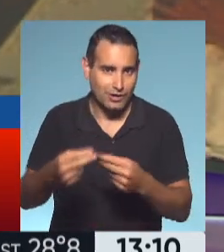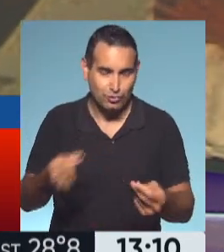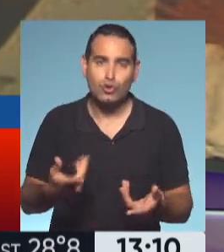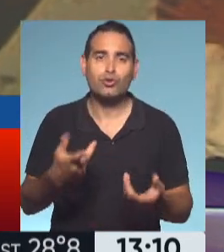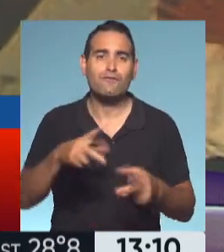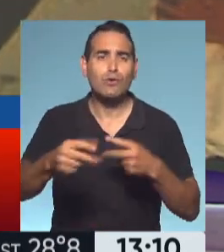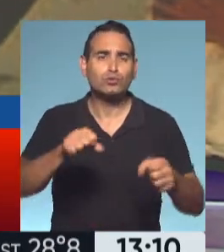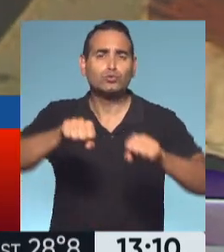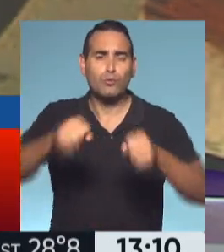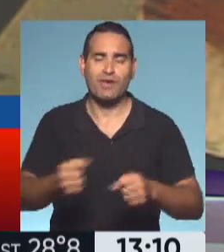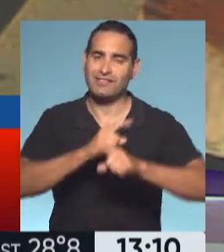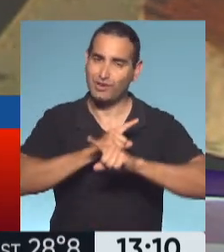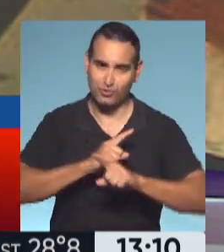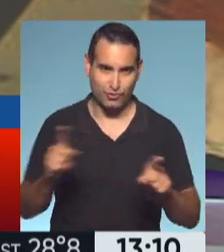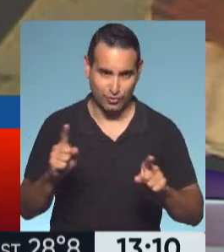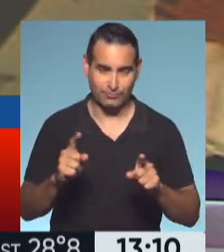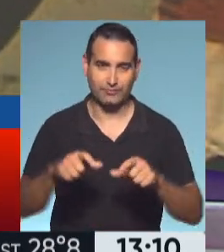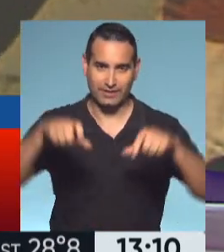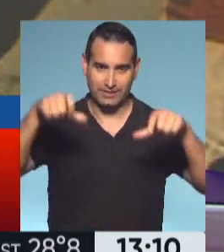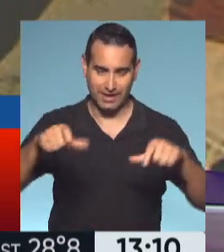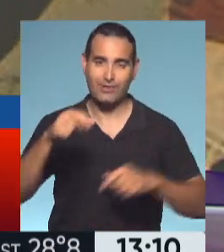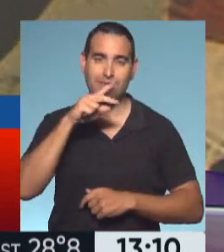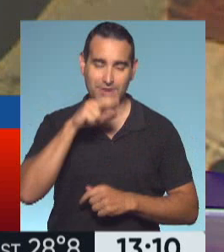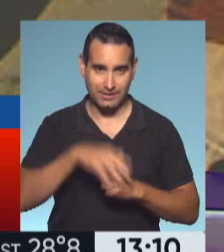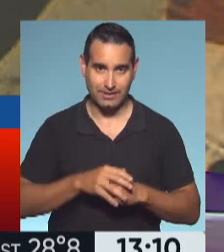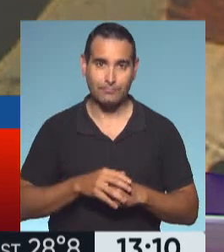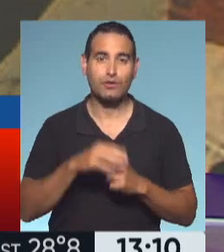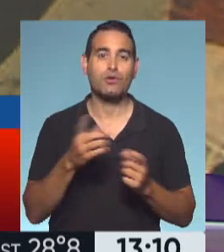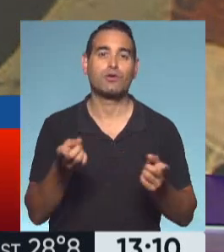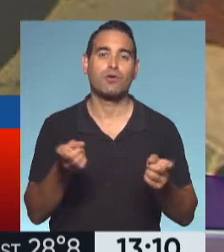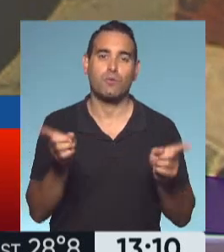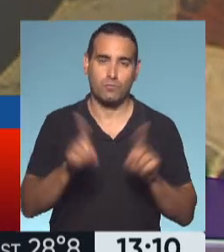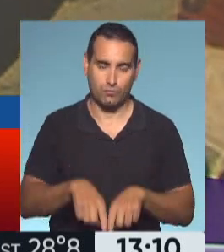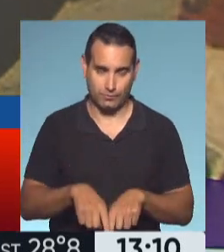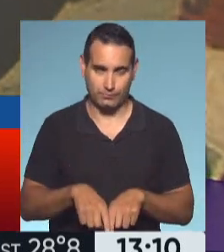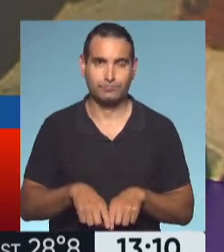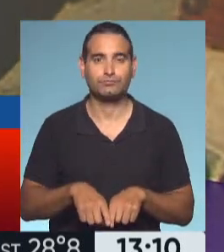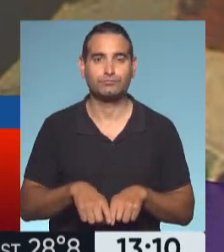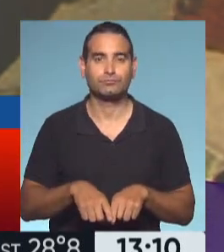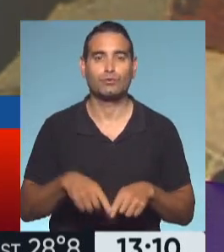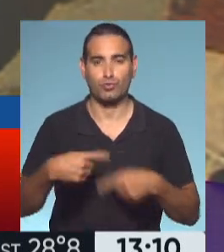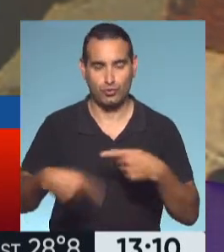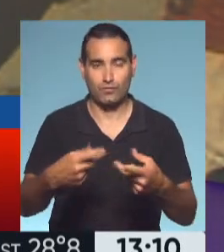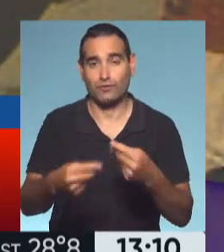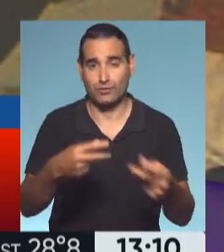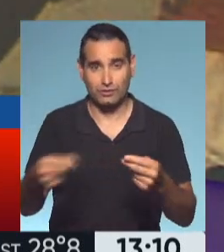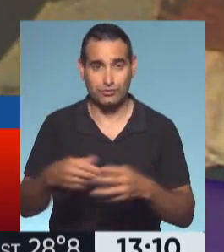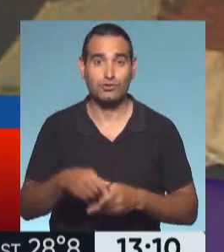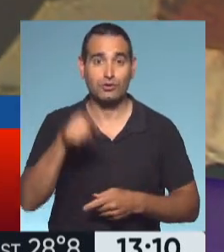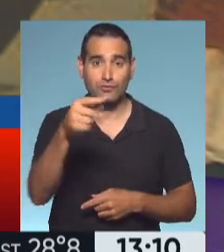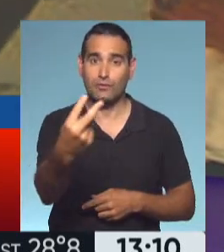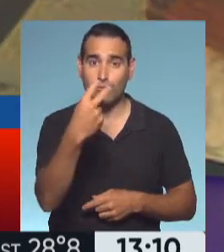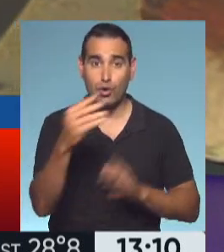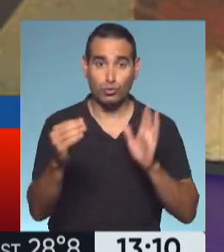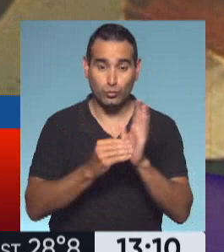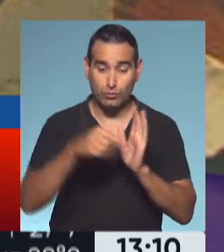suspende la vacunación en el estadio único de la plata se reanuda la vacunación tener en cuenta estás mirando tenés